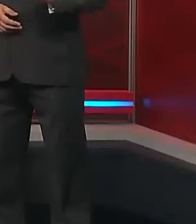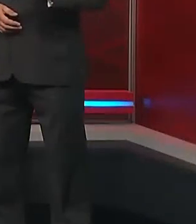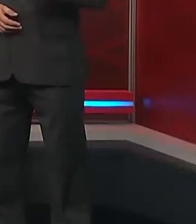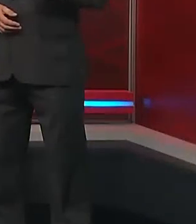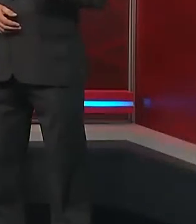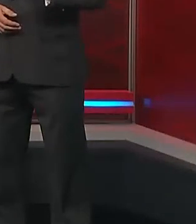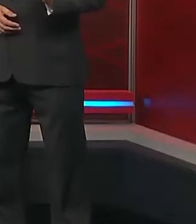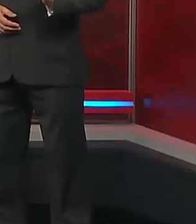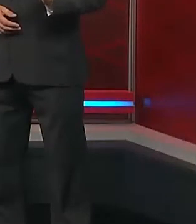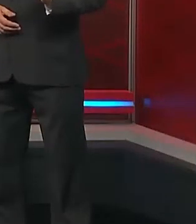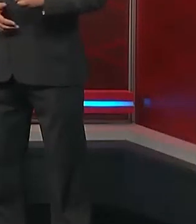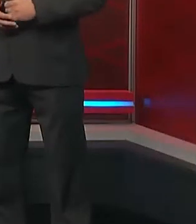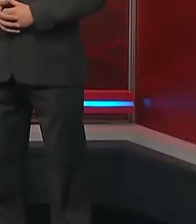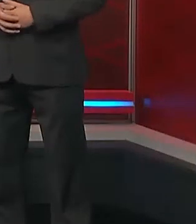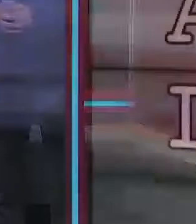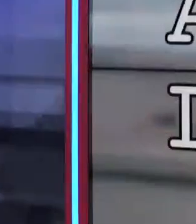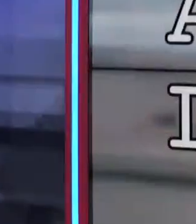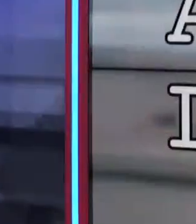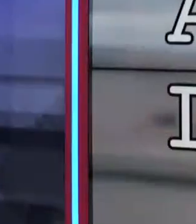Atacameño o Licanantay.